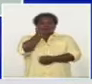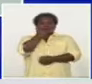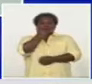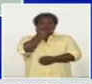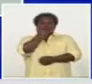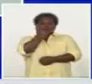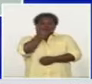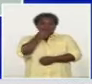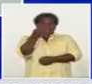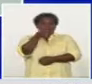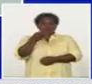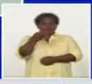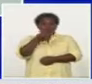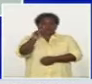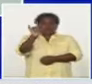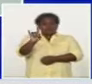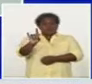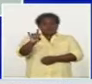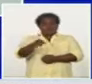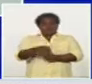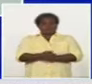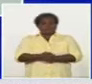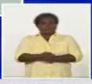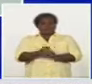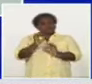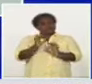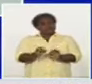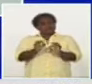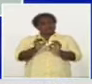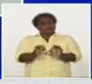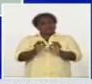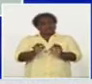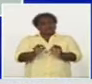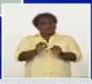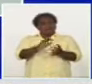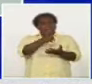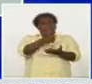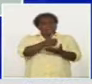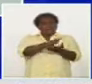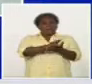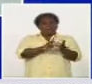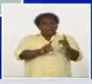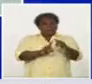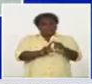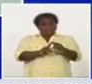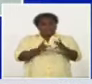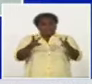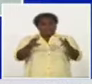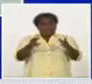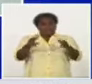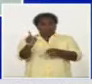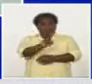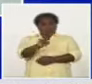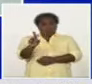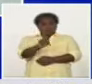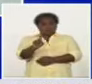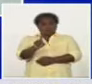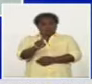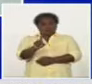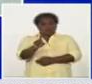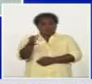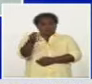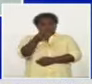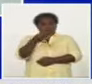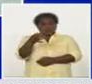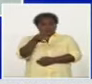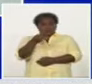13 municipios. Como siempre ha ocurrido, entre Matanzas con 14 y Cárdenas con 11, pues son los municipios de